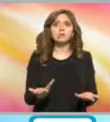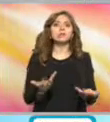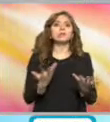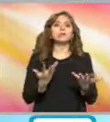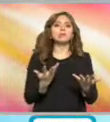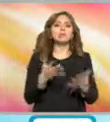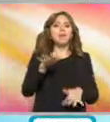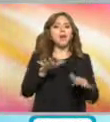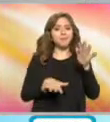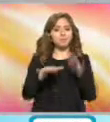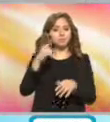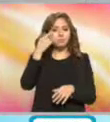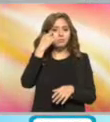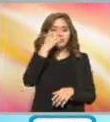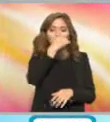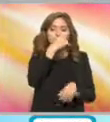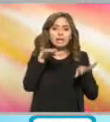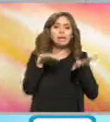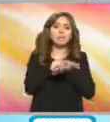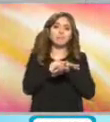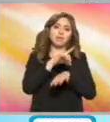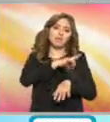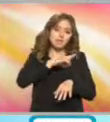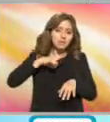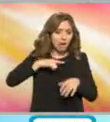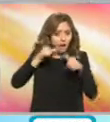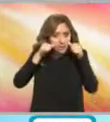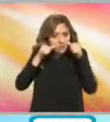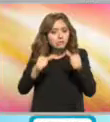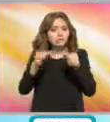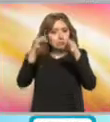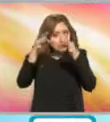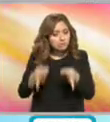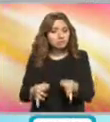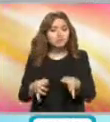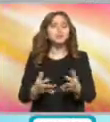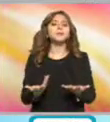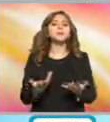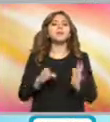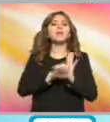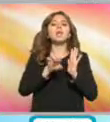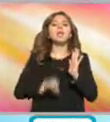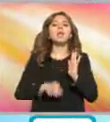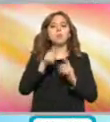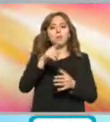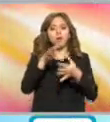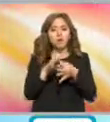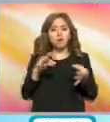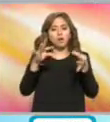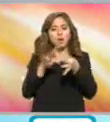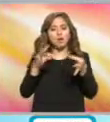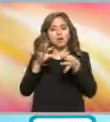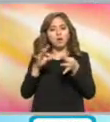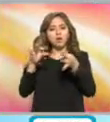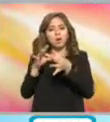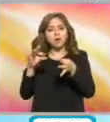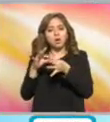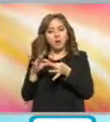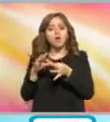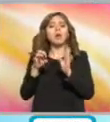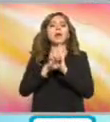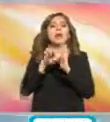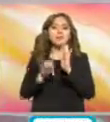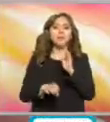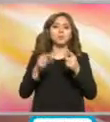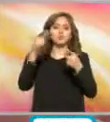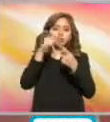de forma, ¿no? Exactamente, tienes que escuchar. ¿Cómo es la mejor forma de escuchar? A lo mejor decir, hay que ser precisos, concisos y poner como los